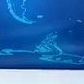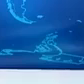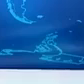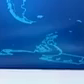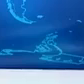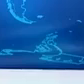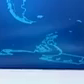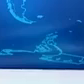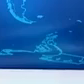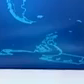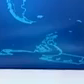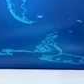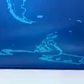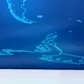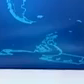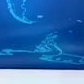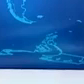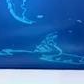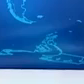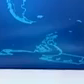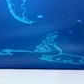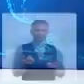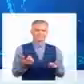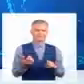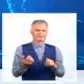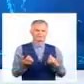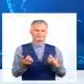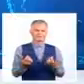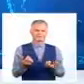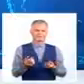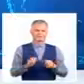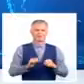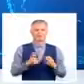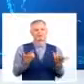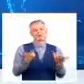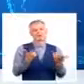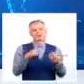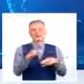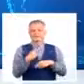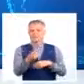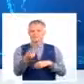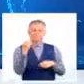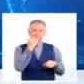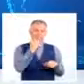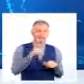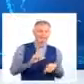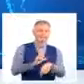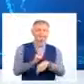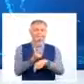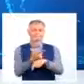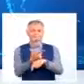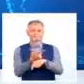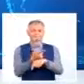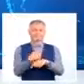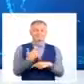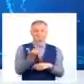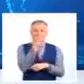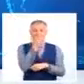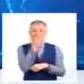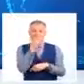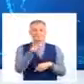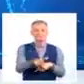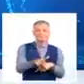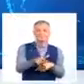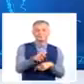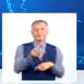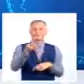cuando la atención sanitaria está enteramente privatizada, la respuesta es aún más lenta e ineficiente. Cristina